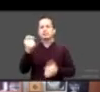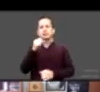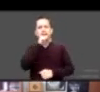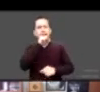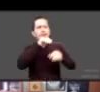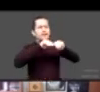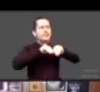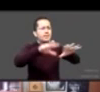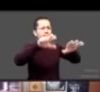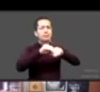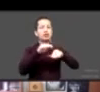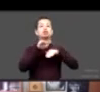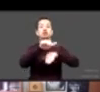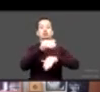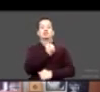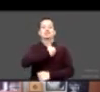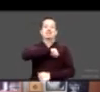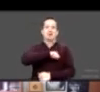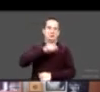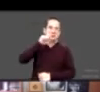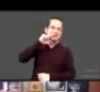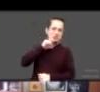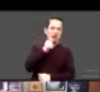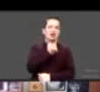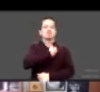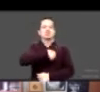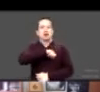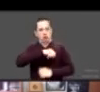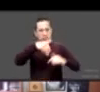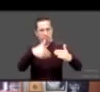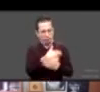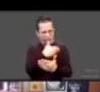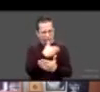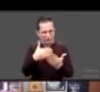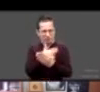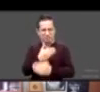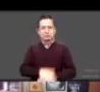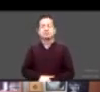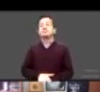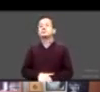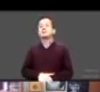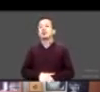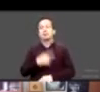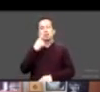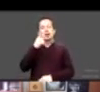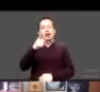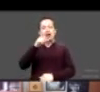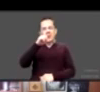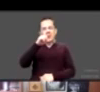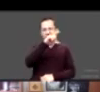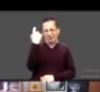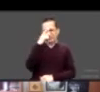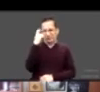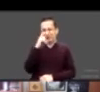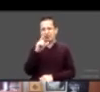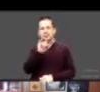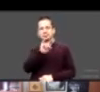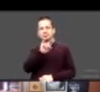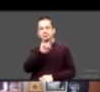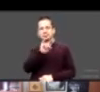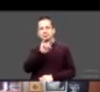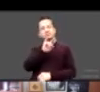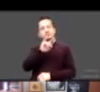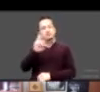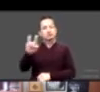vean las fotos que tenemos aquí. En la de la izquierda me interesa mucho presentárselas porque, aparte del trabajo que hacemos en estas grandes